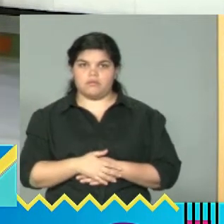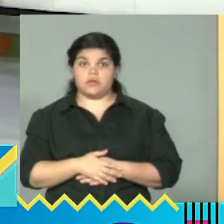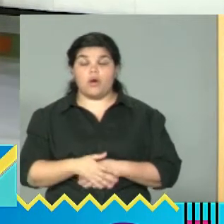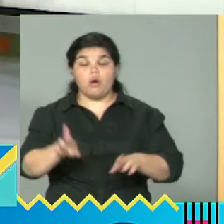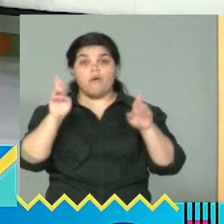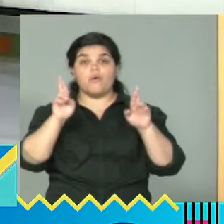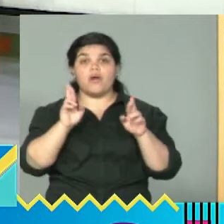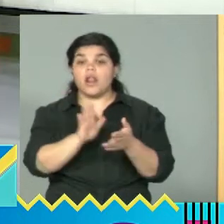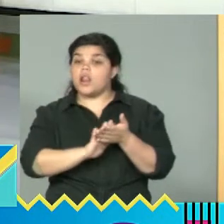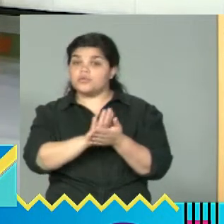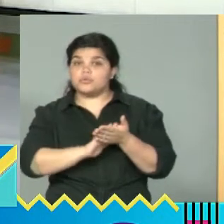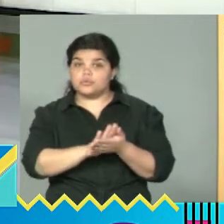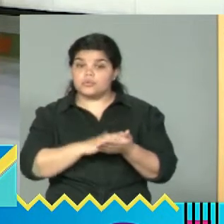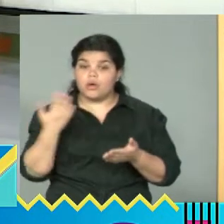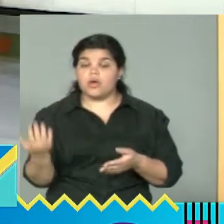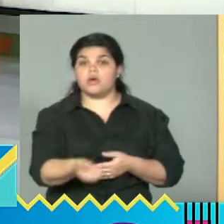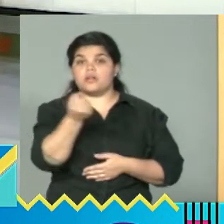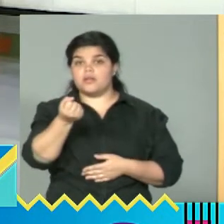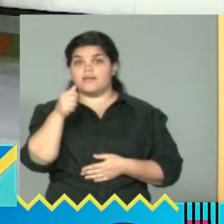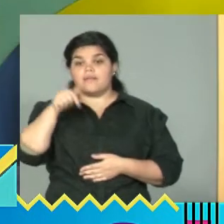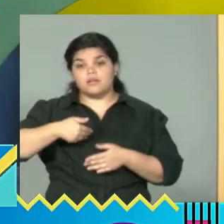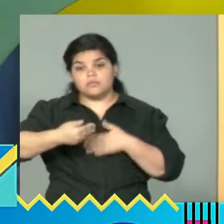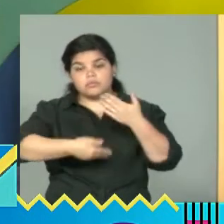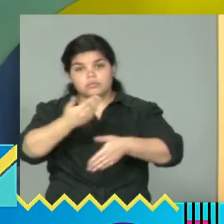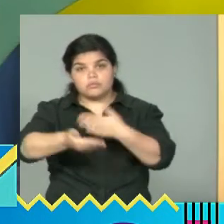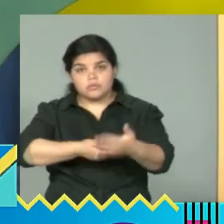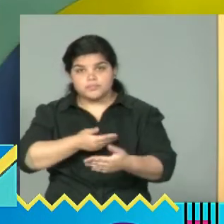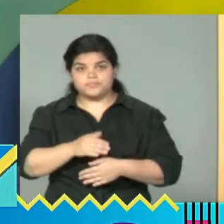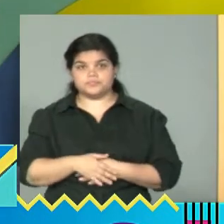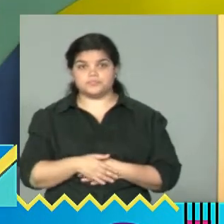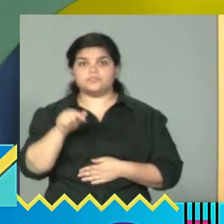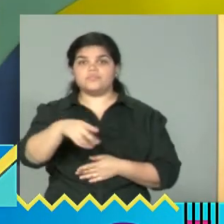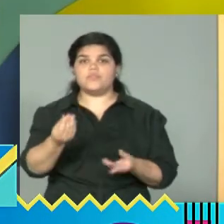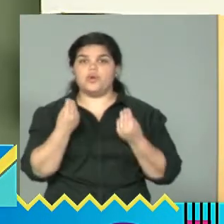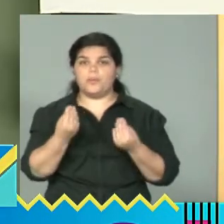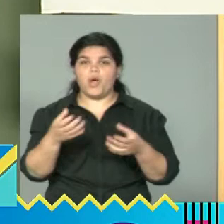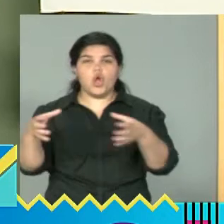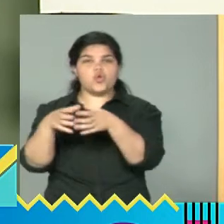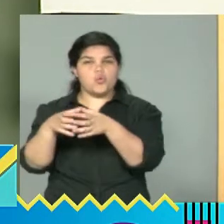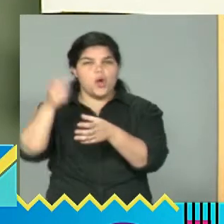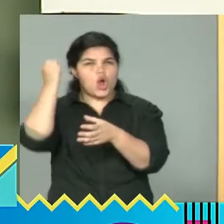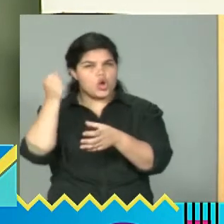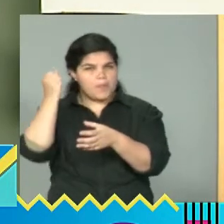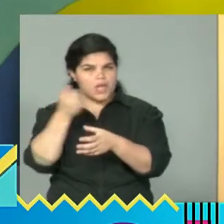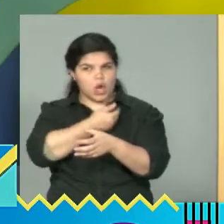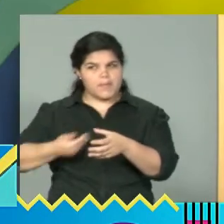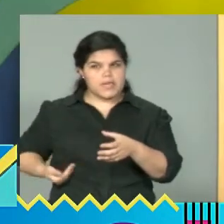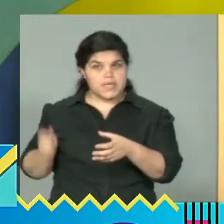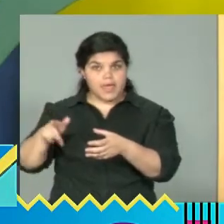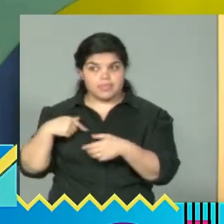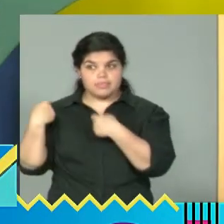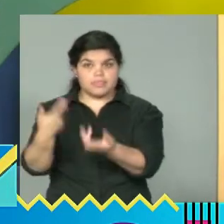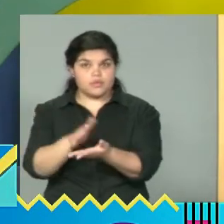salida. Y bueno, creo que la salida no va a venir del equipo económico del presidente. Creo que tiene que ser un